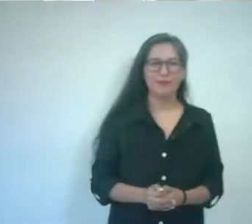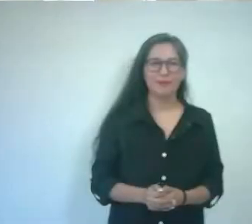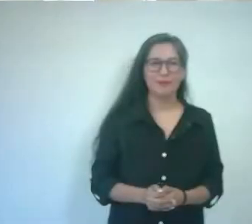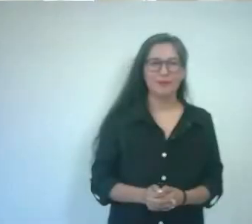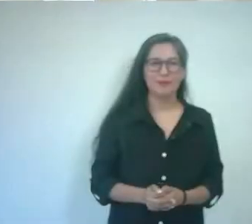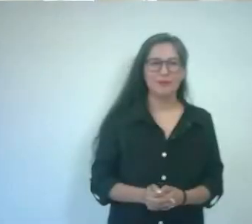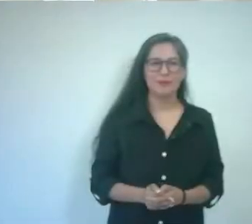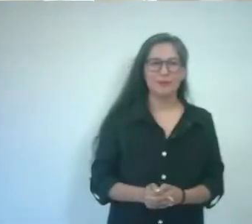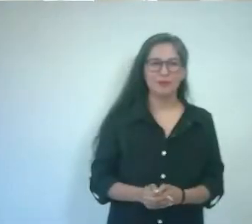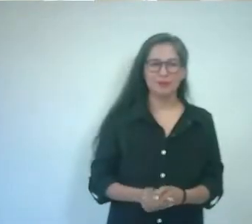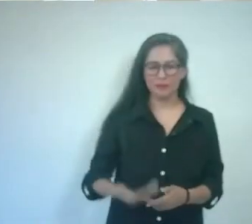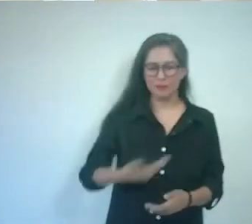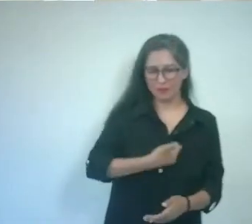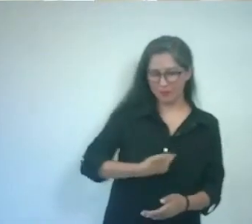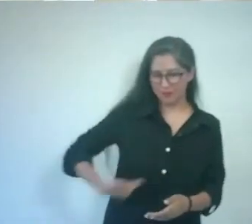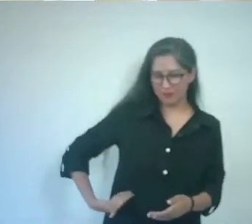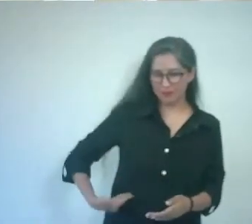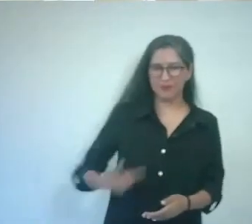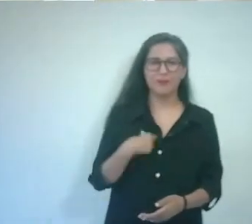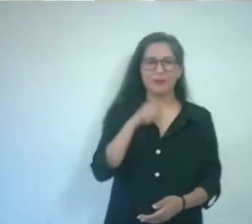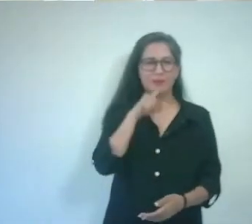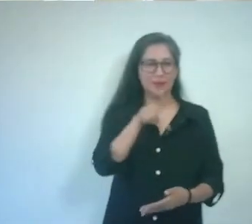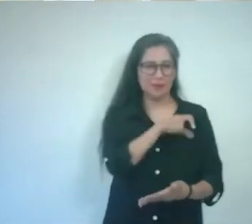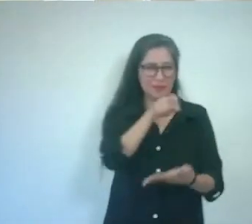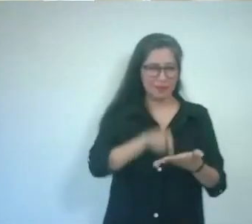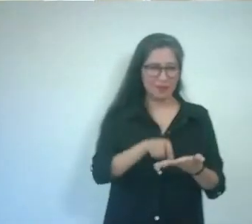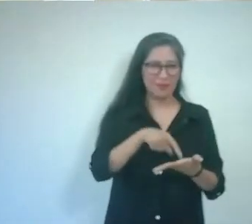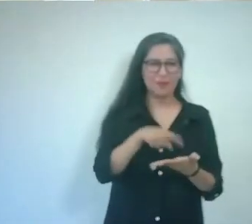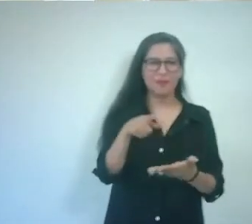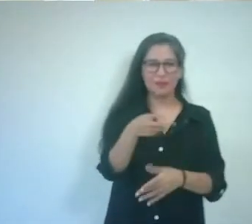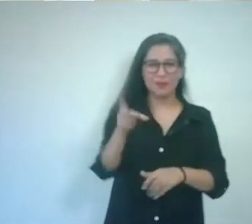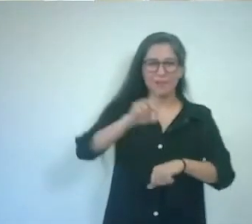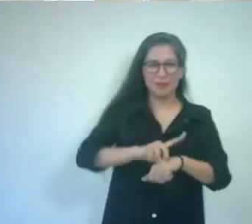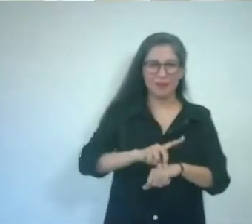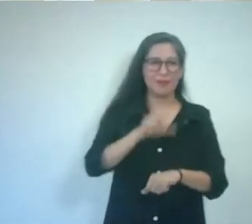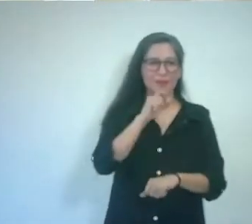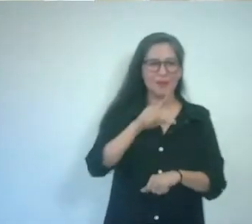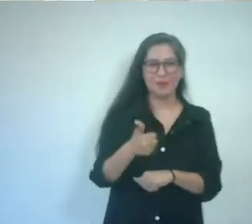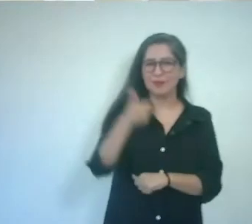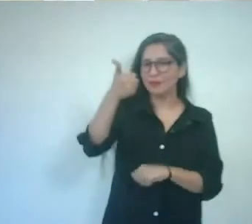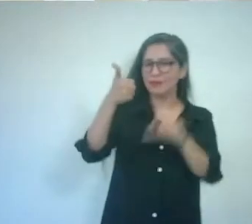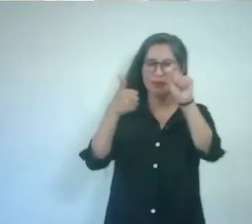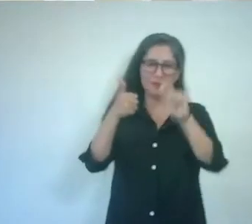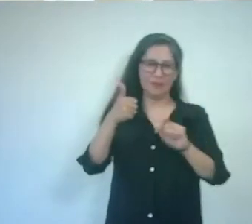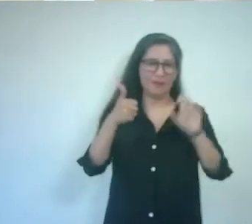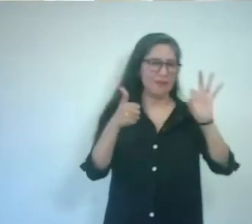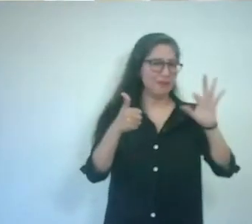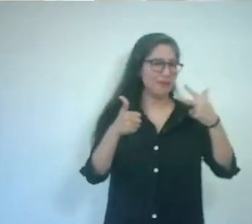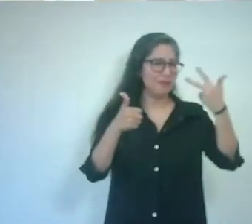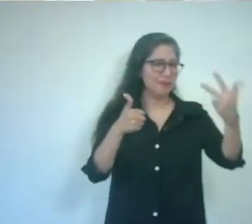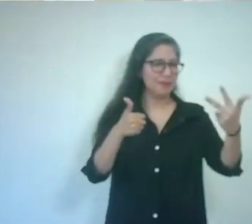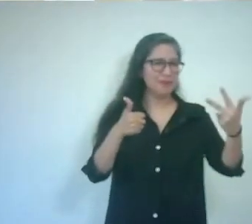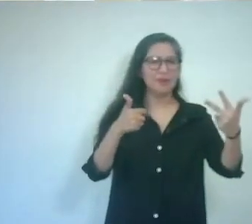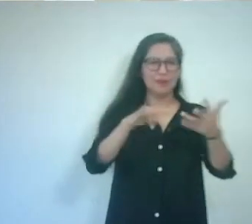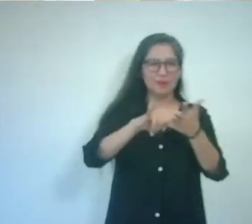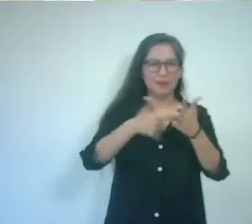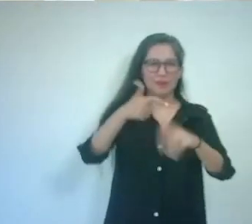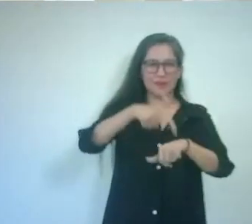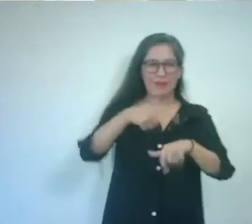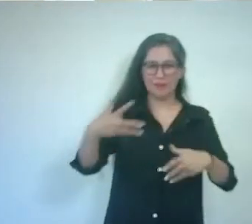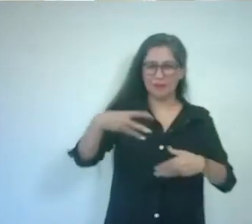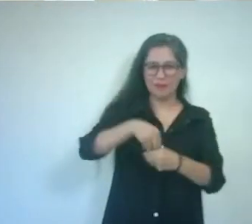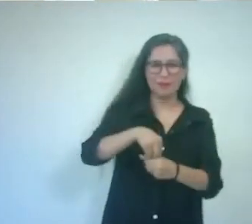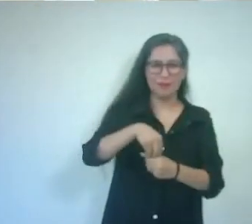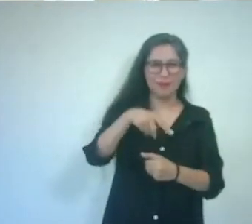Señora presidenta, antes de continuar con el siguiente punto del orden del día, me permito informar que siendo las 6:48 horas se integraron a los trabajos de